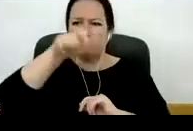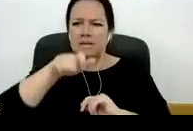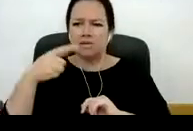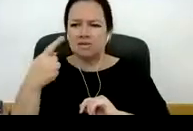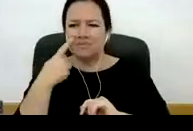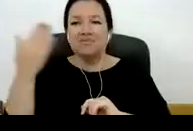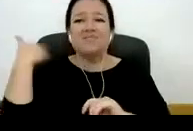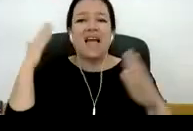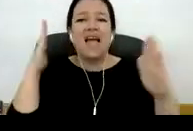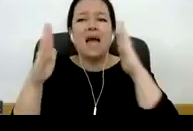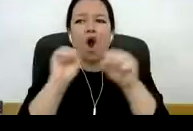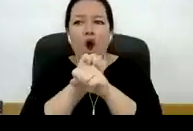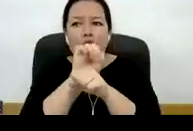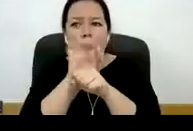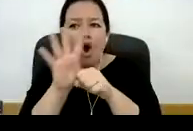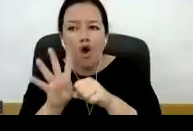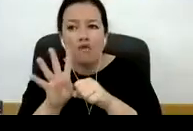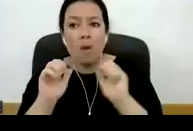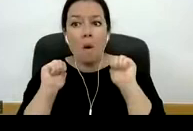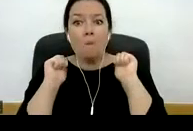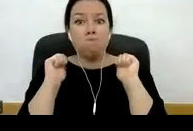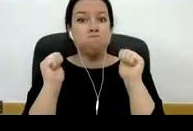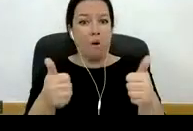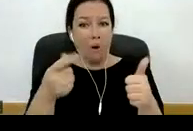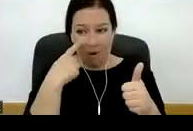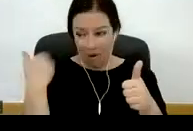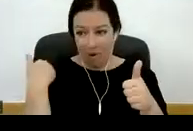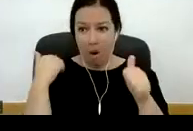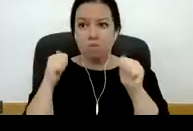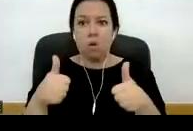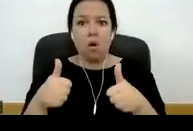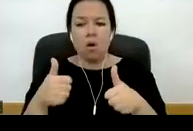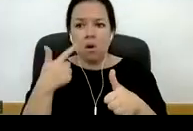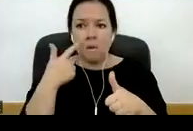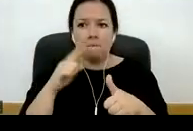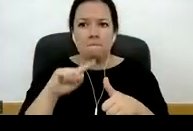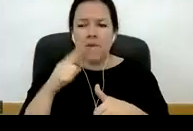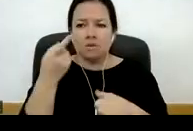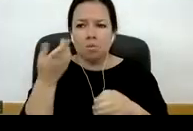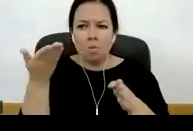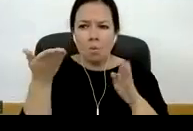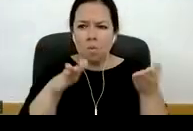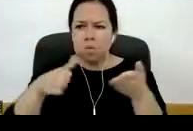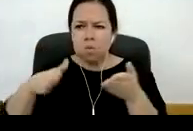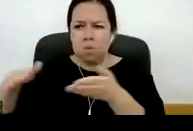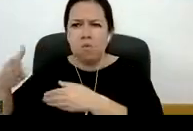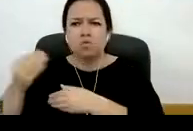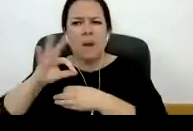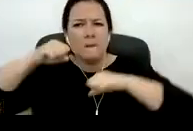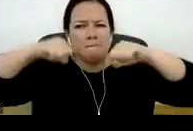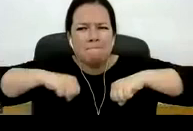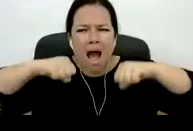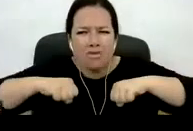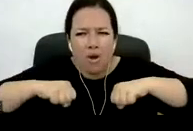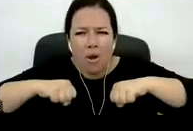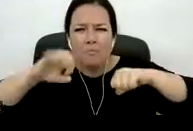ola del COVID, del coronavirus, la mayor parte de las personas que fallecieron eran personas mayores o con algún